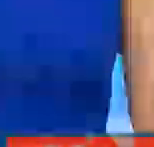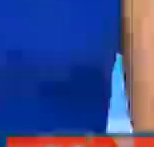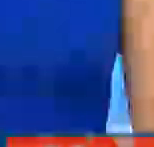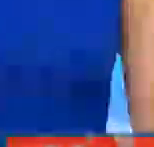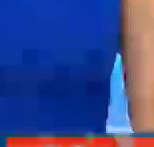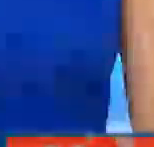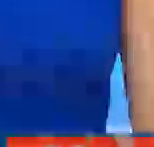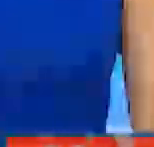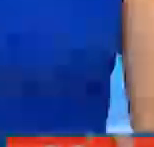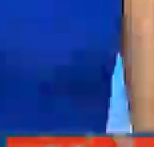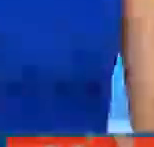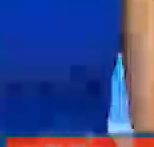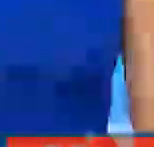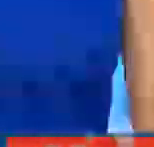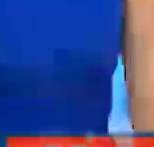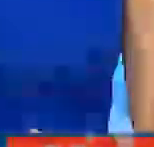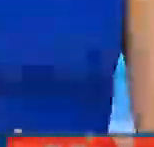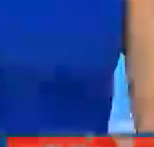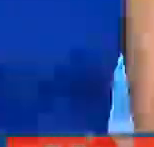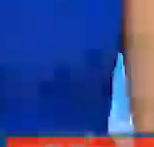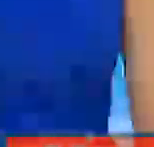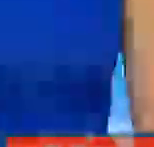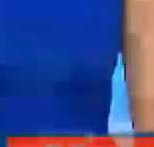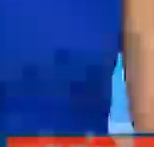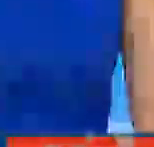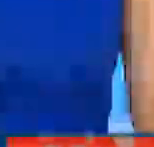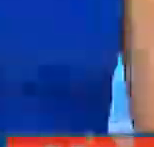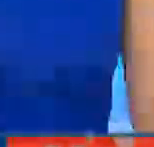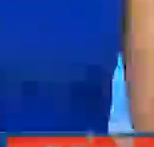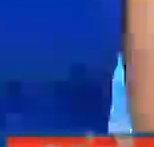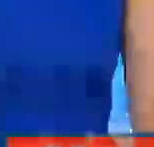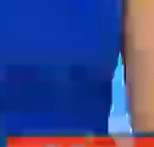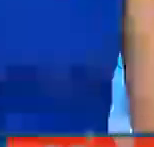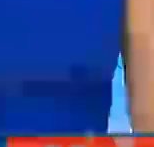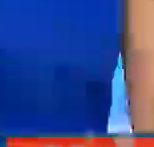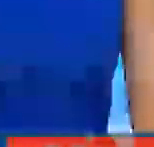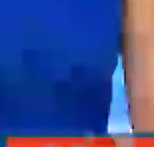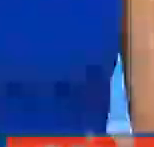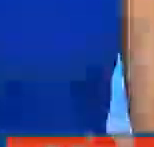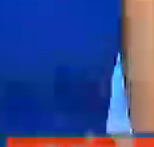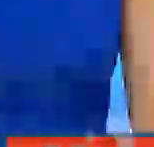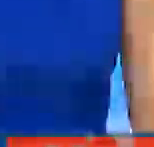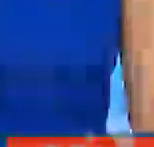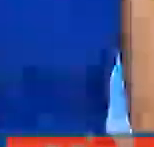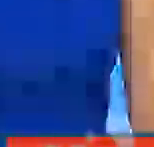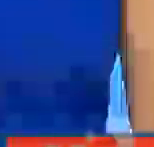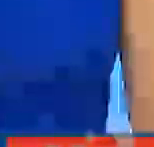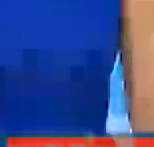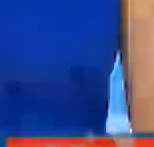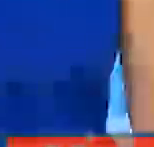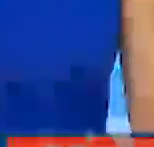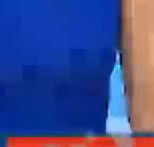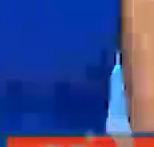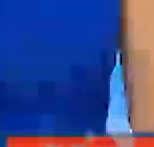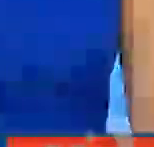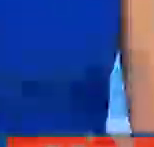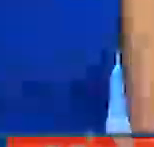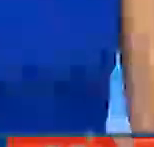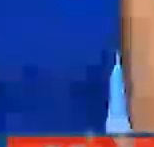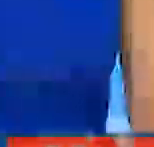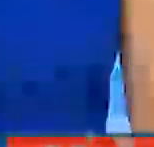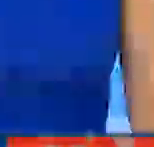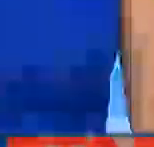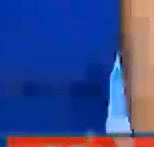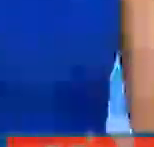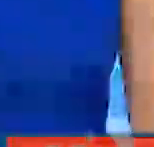tardes. ¿Cómo estás? Hola, Liz, amigos. Muy buenas tardes. 16 de los 20 sentenciados interpusieron este recurso que deberá ser resuelto por un tribunal de la